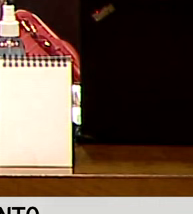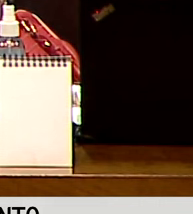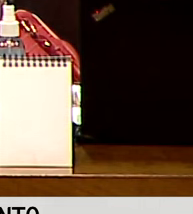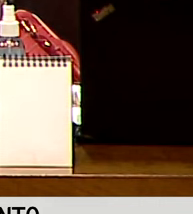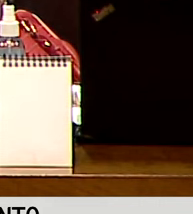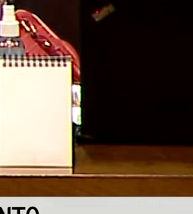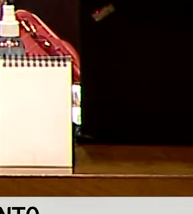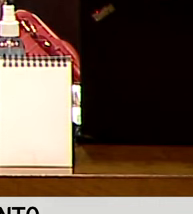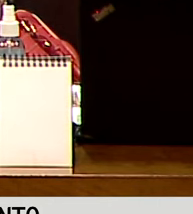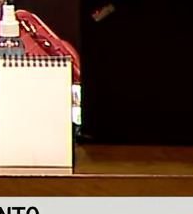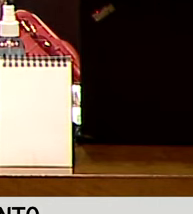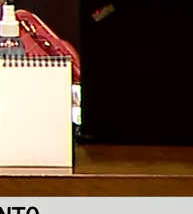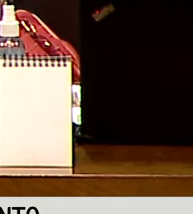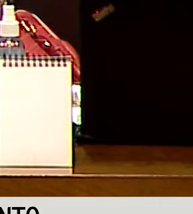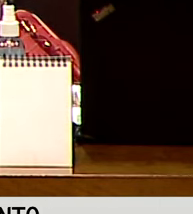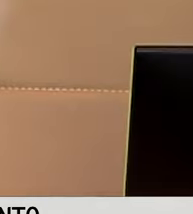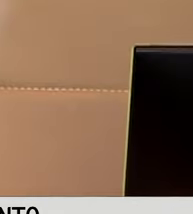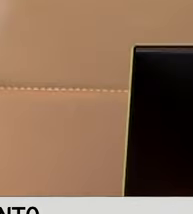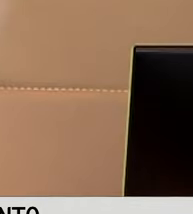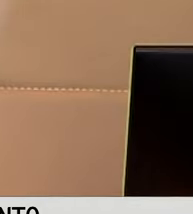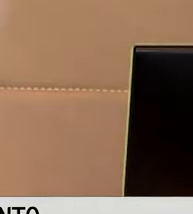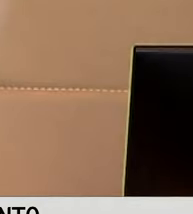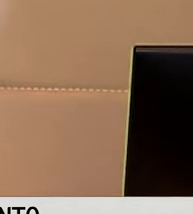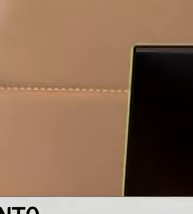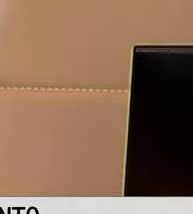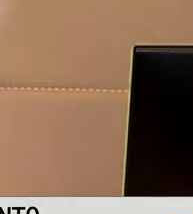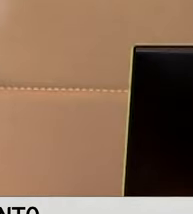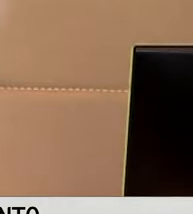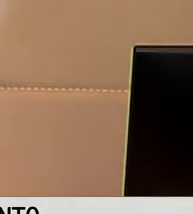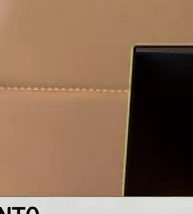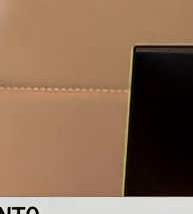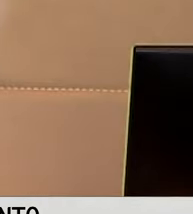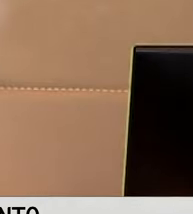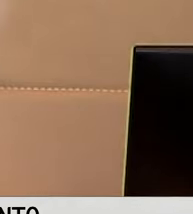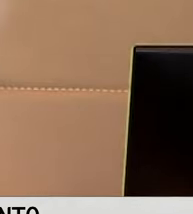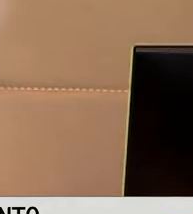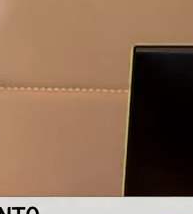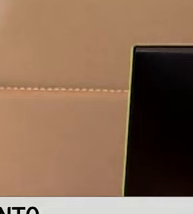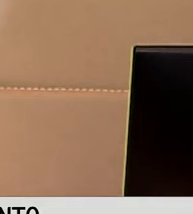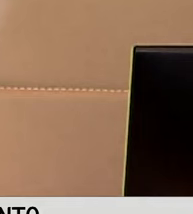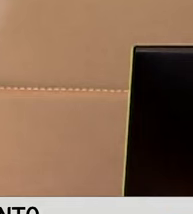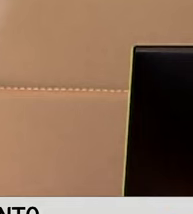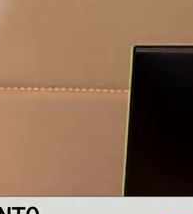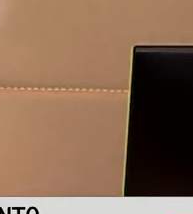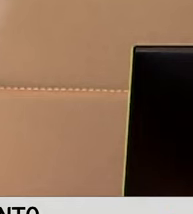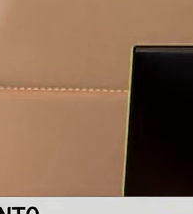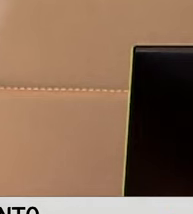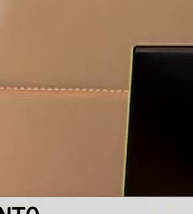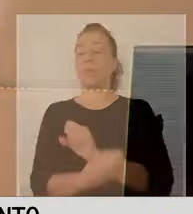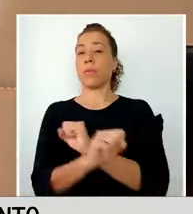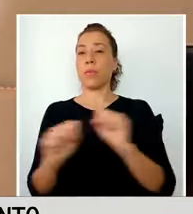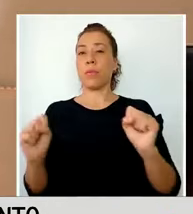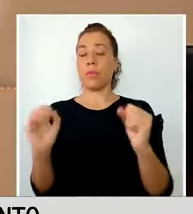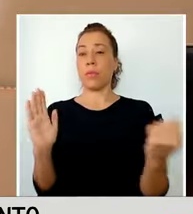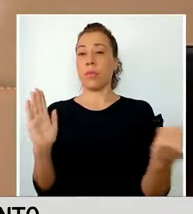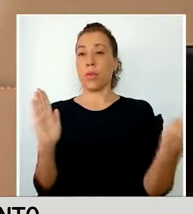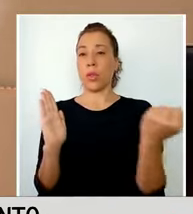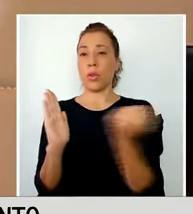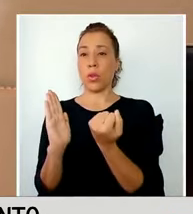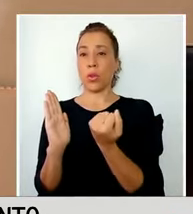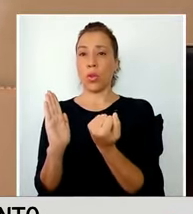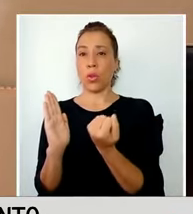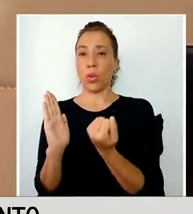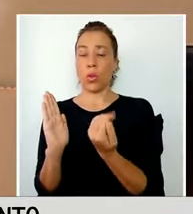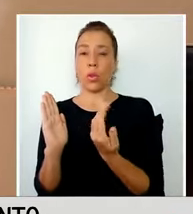Gracias presidenta la verdad que nadie se podría proponer algo que es de sentido